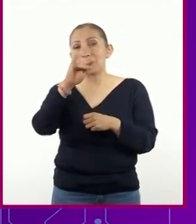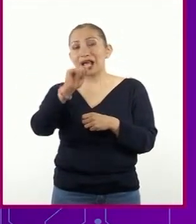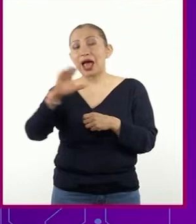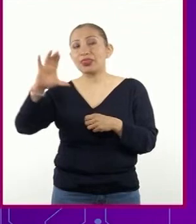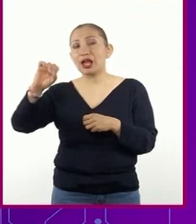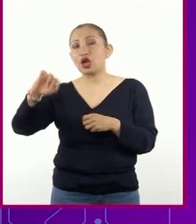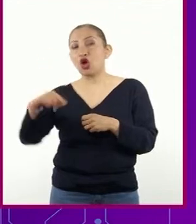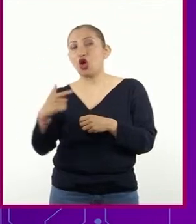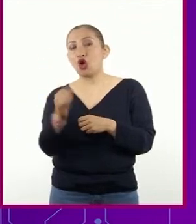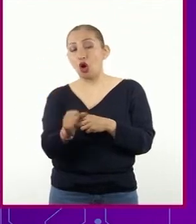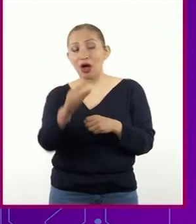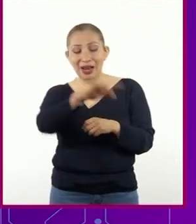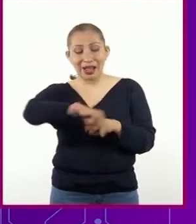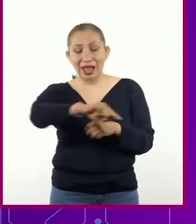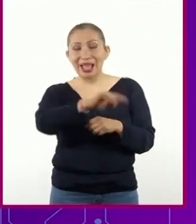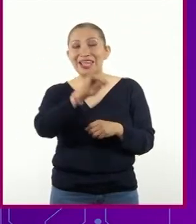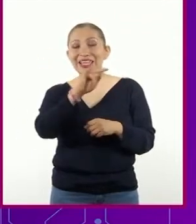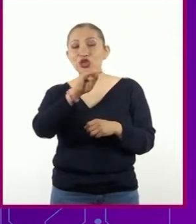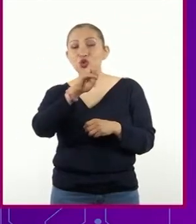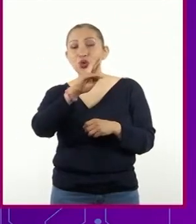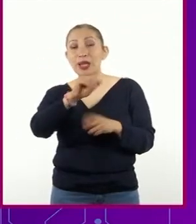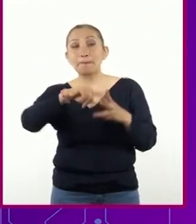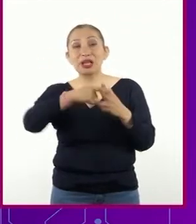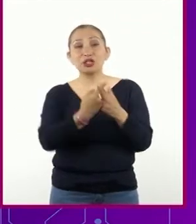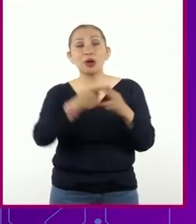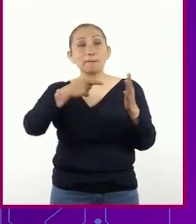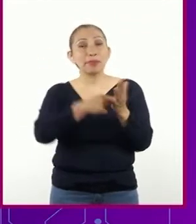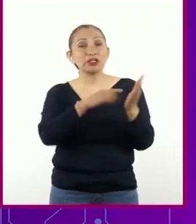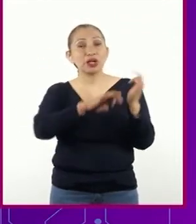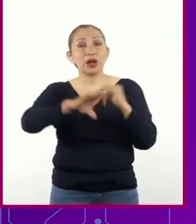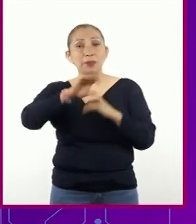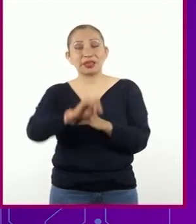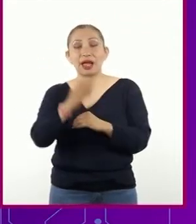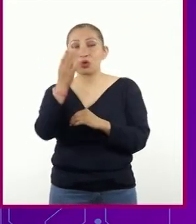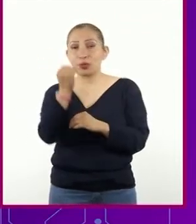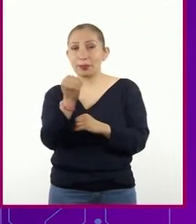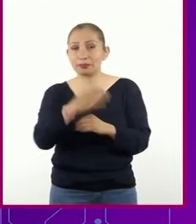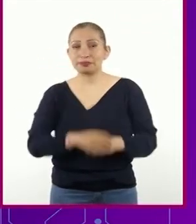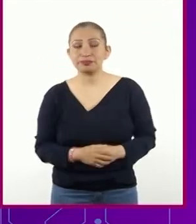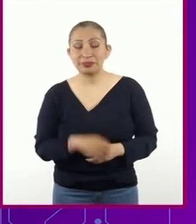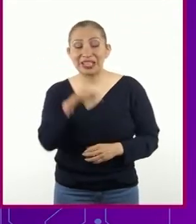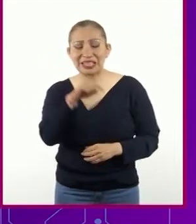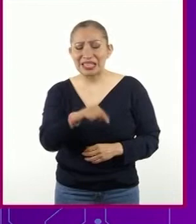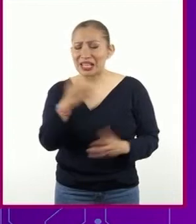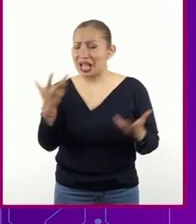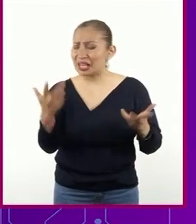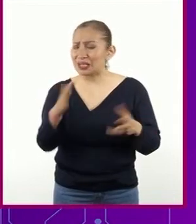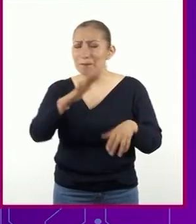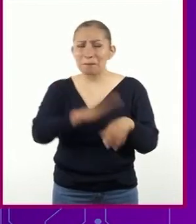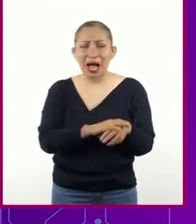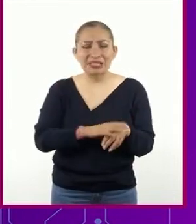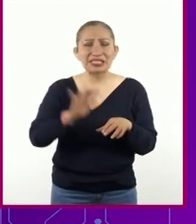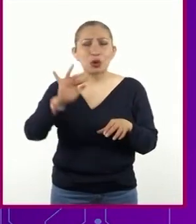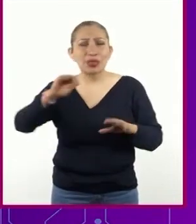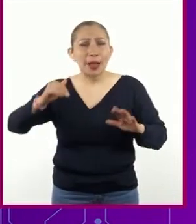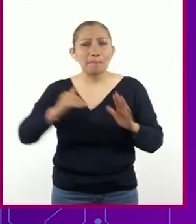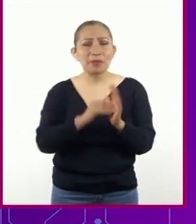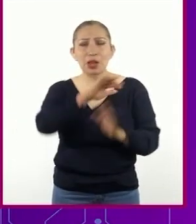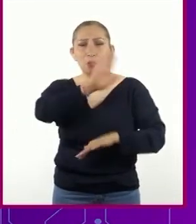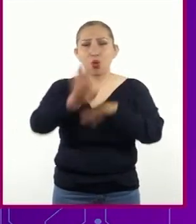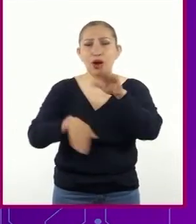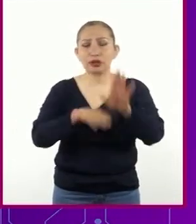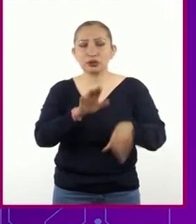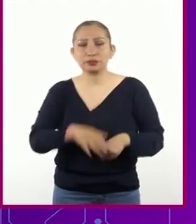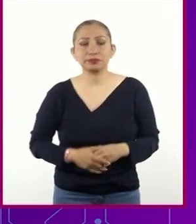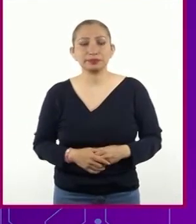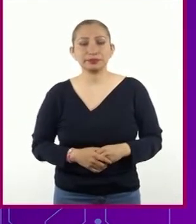Congo, en la provincia de Ituri, que inició en 1999 y ha causado más de 50,000